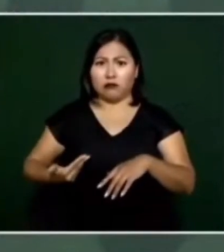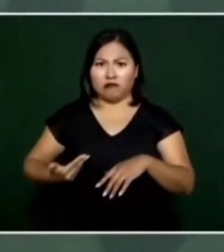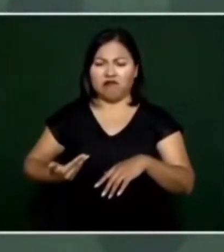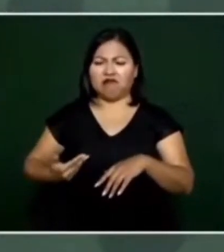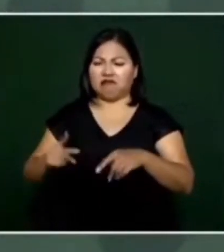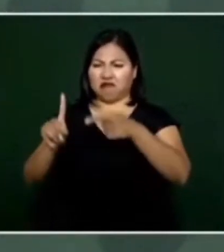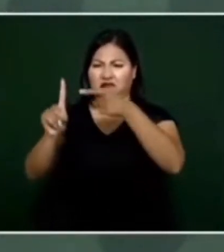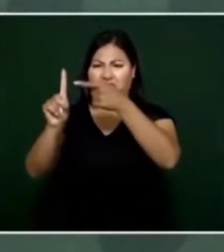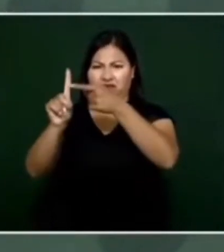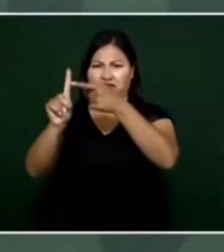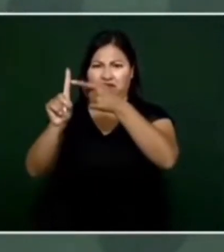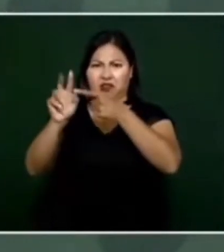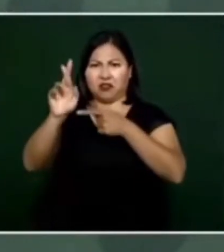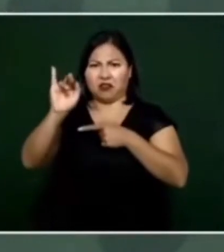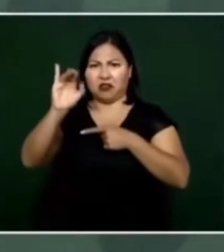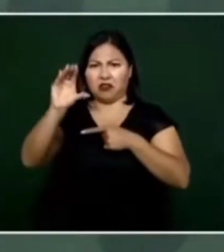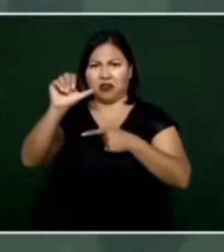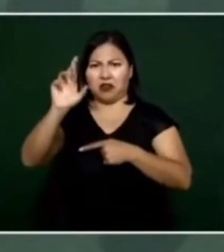Y